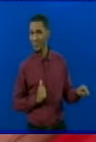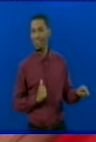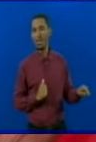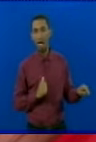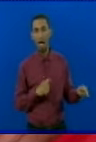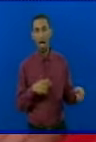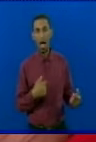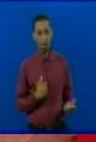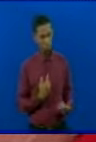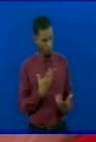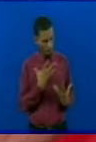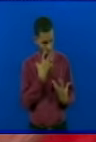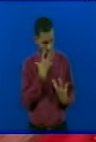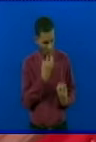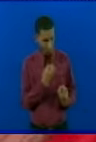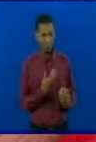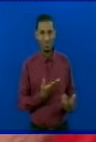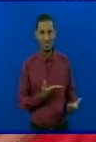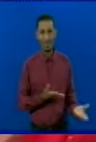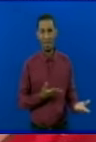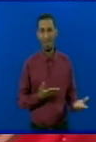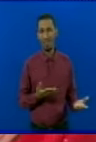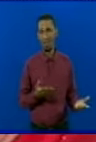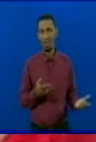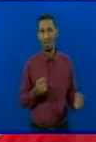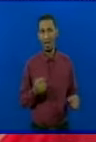porque estoy sincera. El trato es un